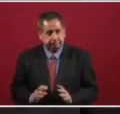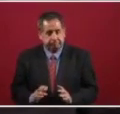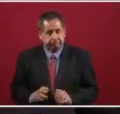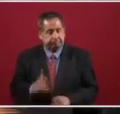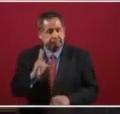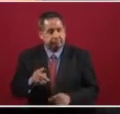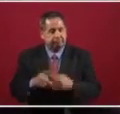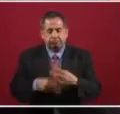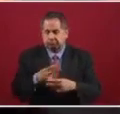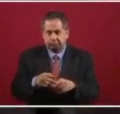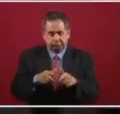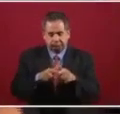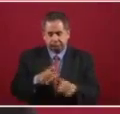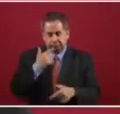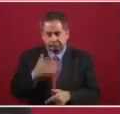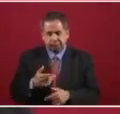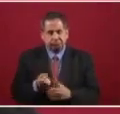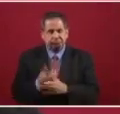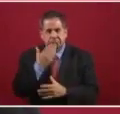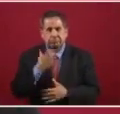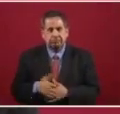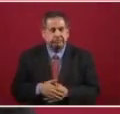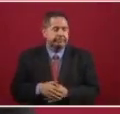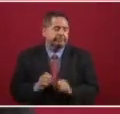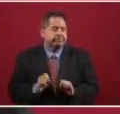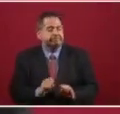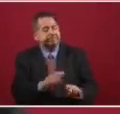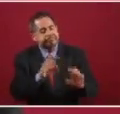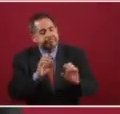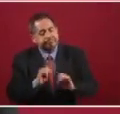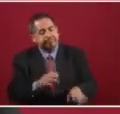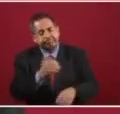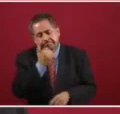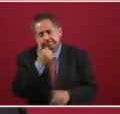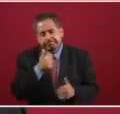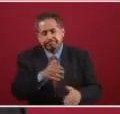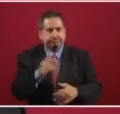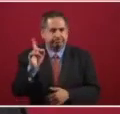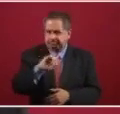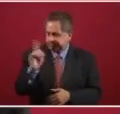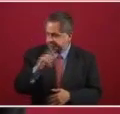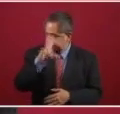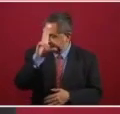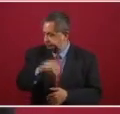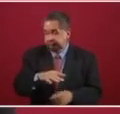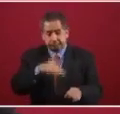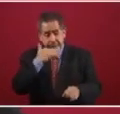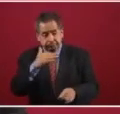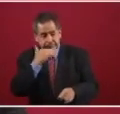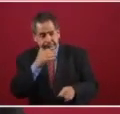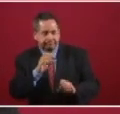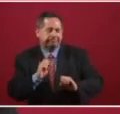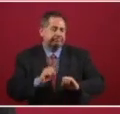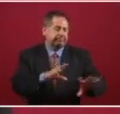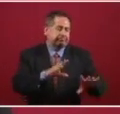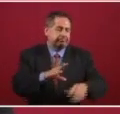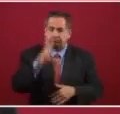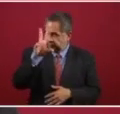vamos bien, porque no se tolera la corrupción de nadie,